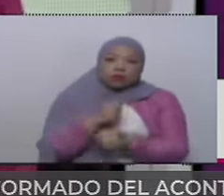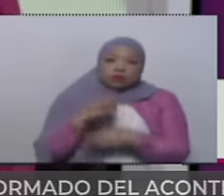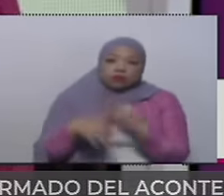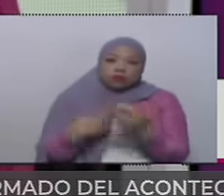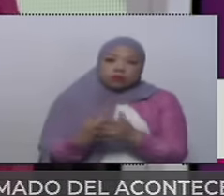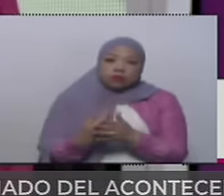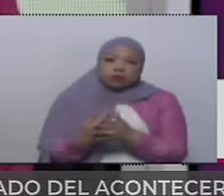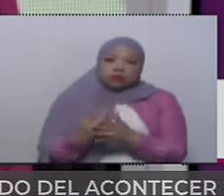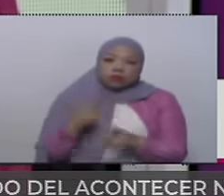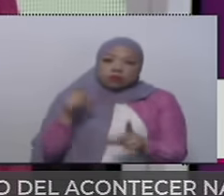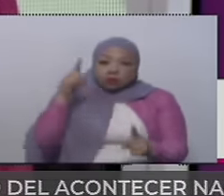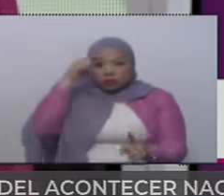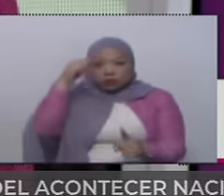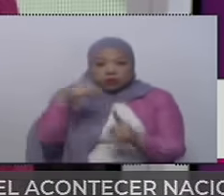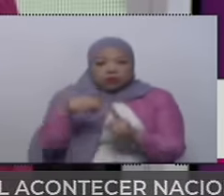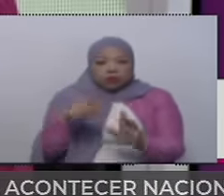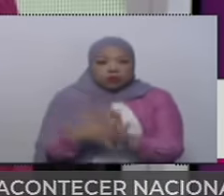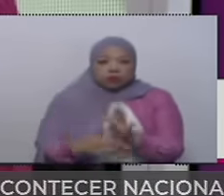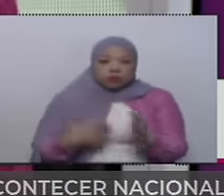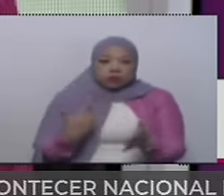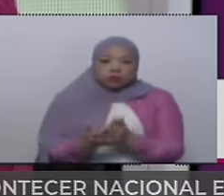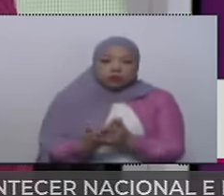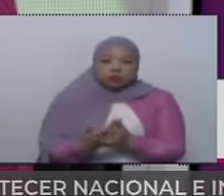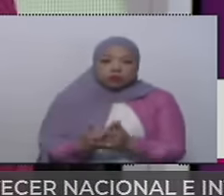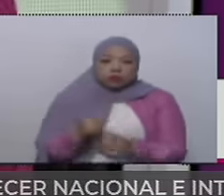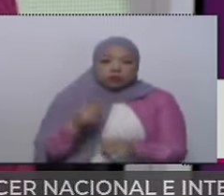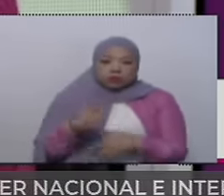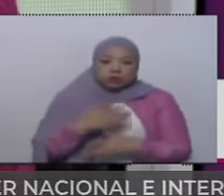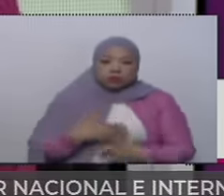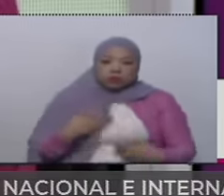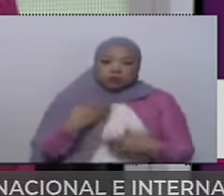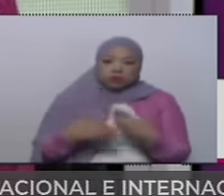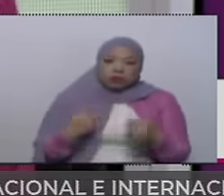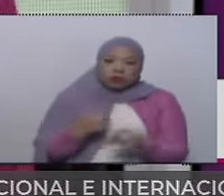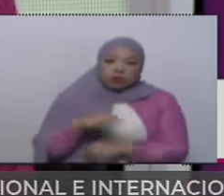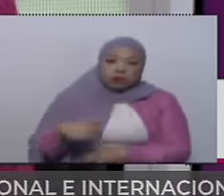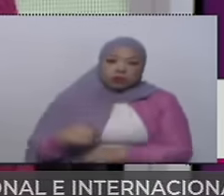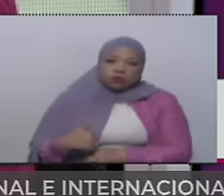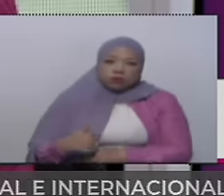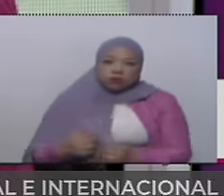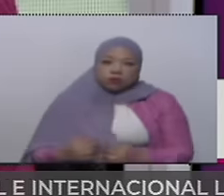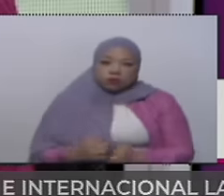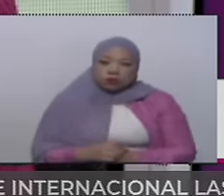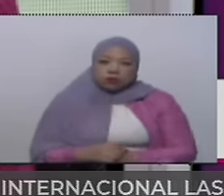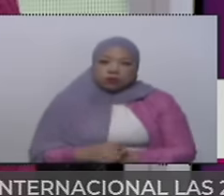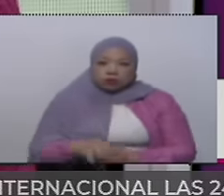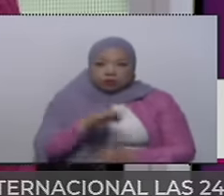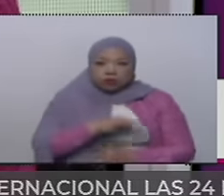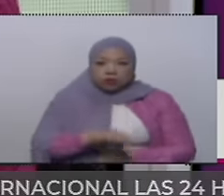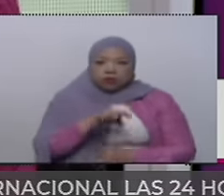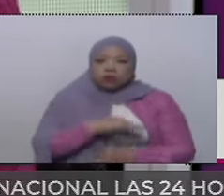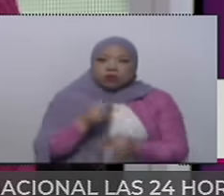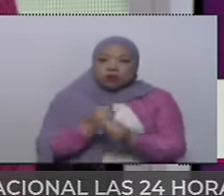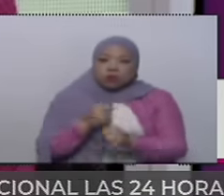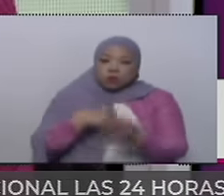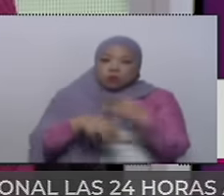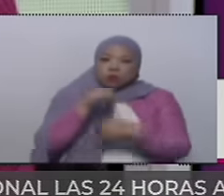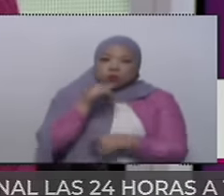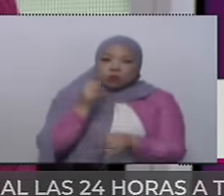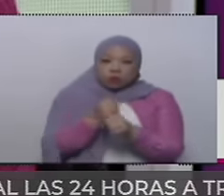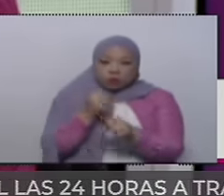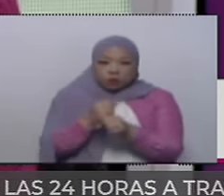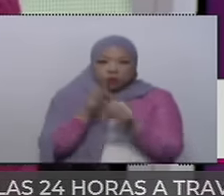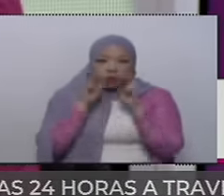de poder estar en sintonía, para estar en bienestar, indudablemente en todas las patologías donde podamos